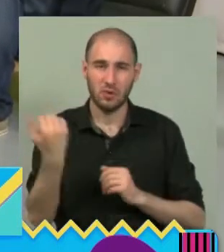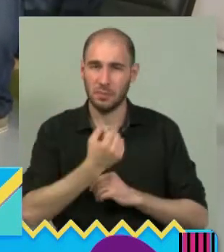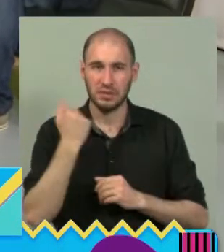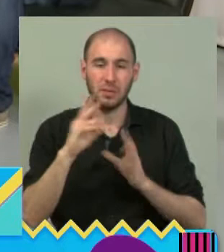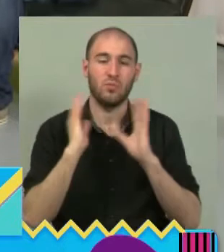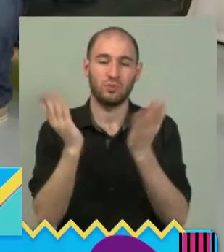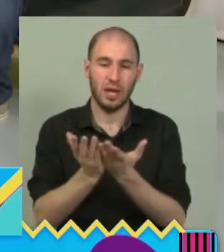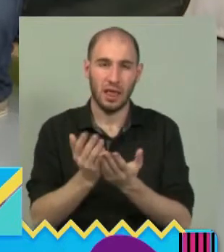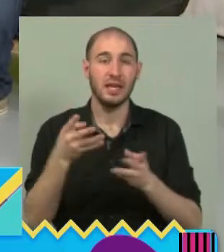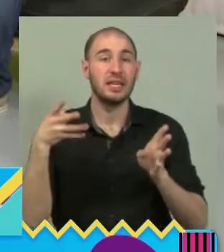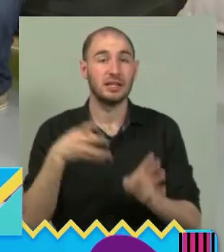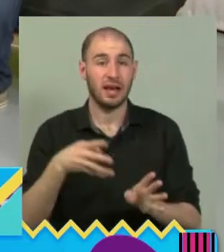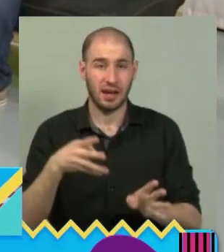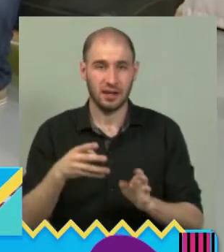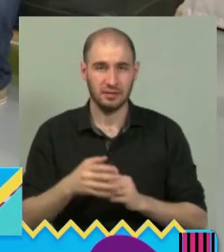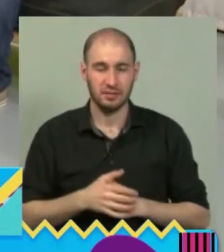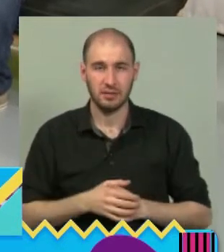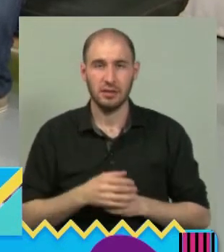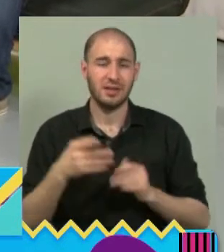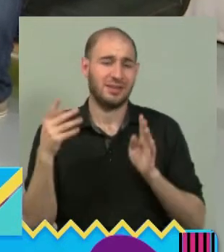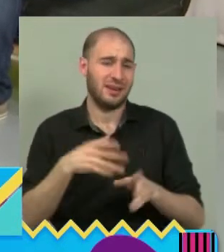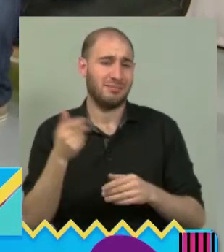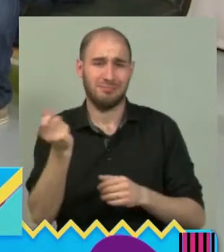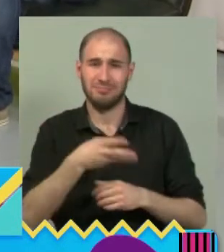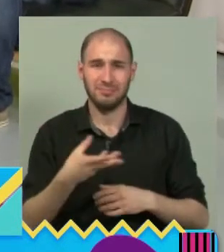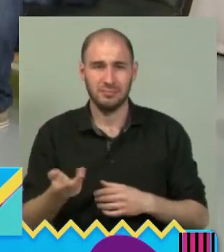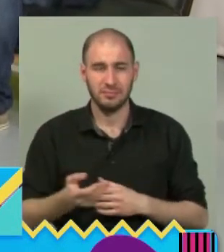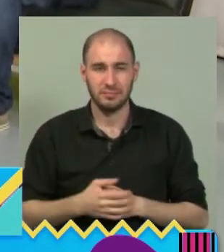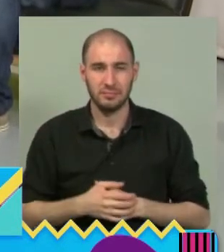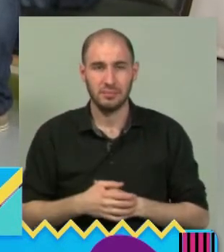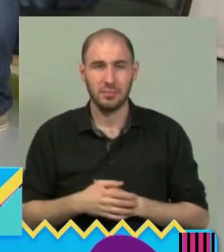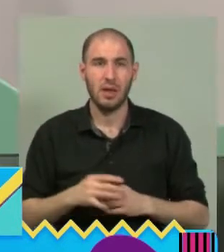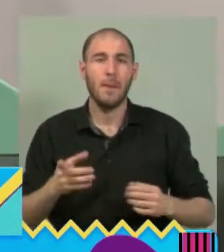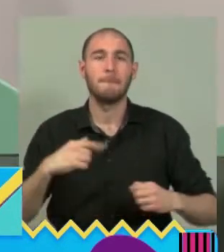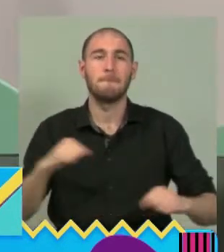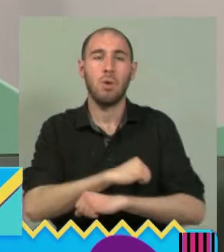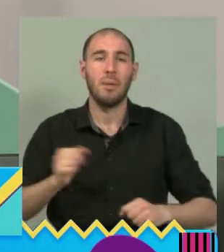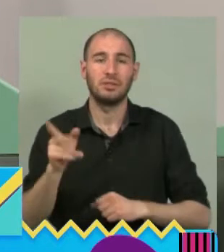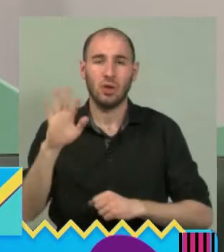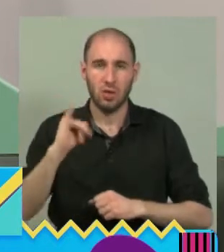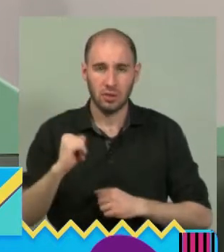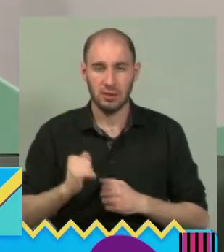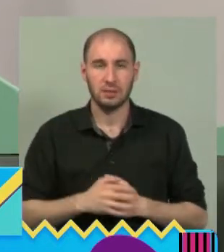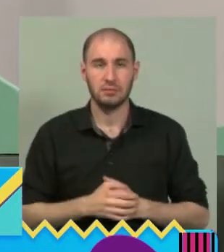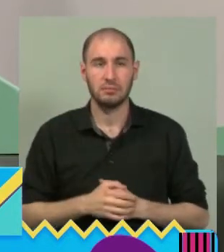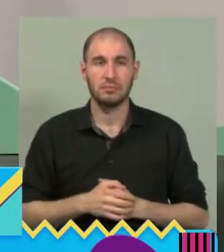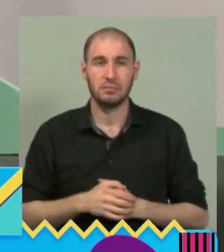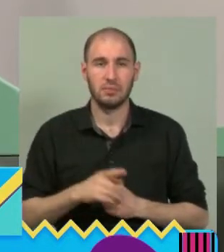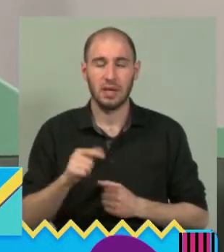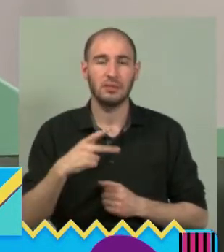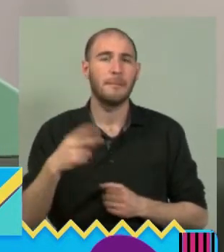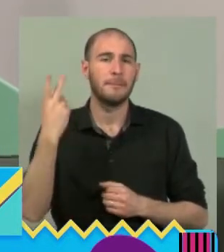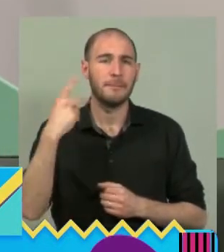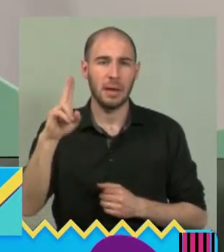en el mundo y las guerras, es decir, cuántas guerras hemos tenido y cuántas bombas explotan todos los días, ¿no? Y esto es más